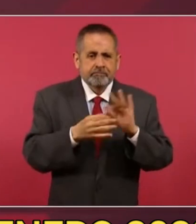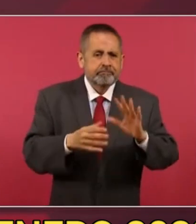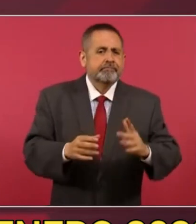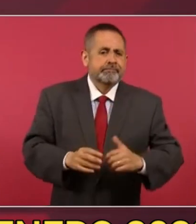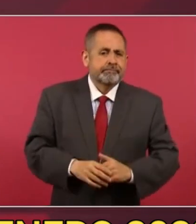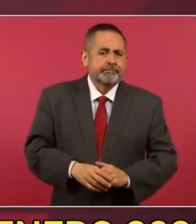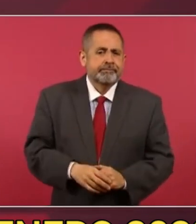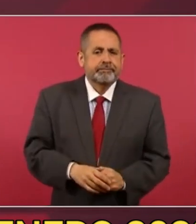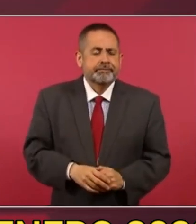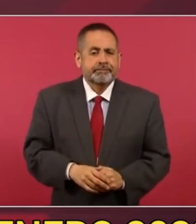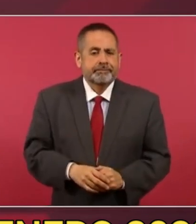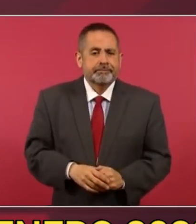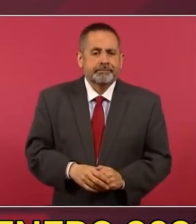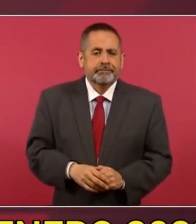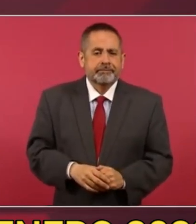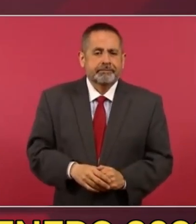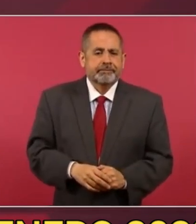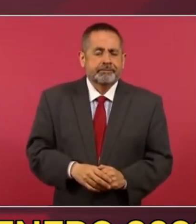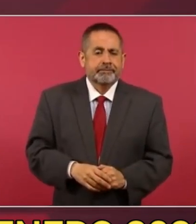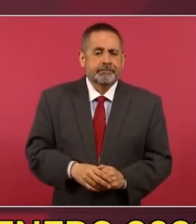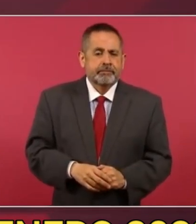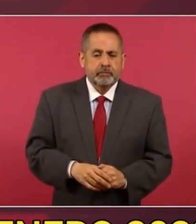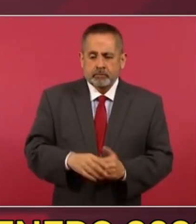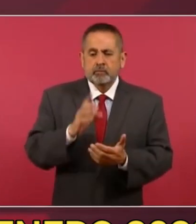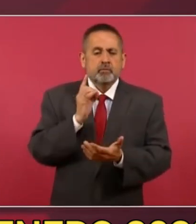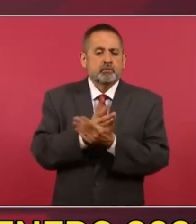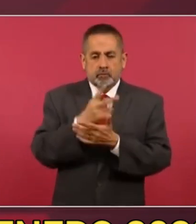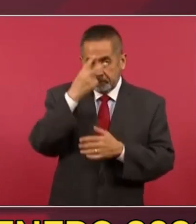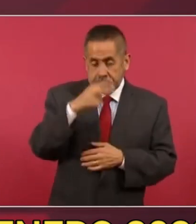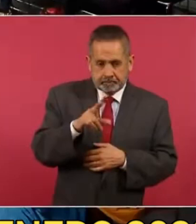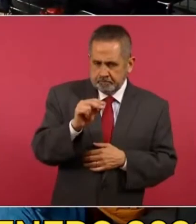no solo de México, del mundo,